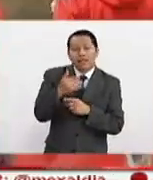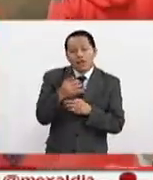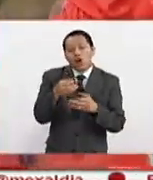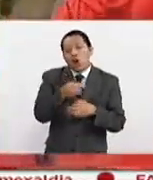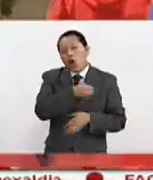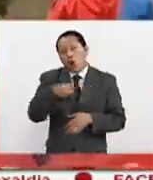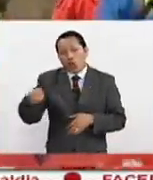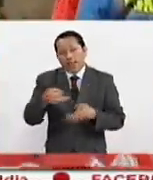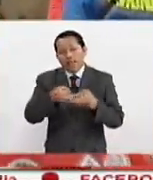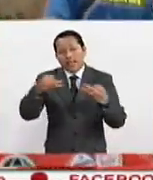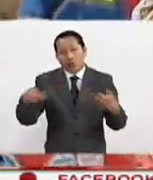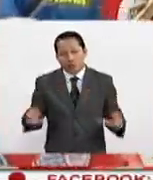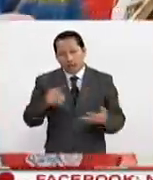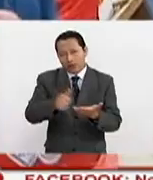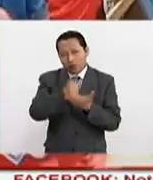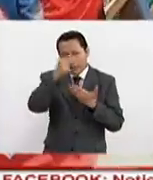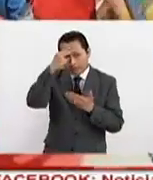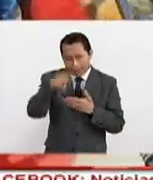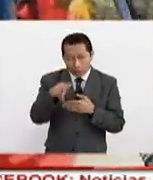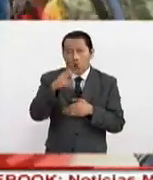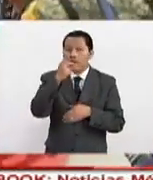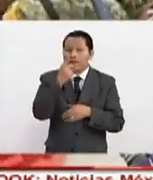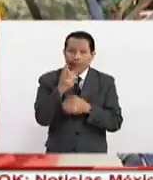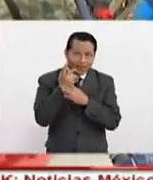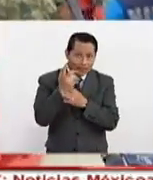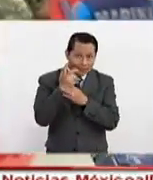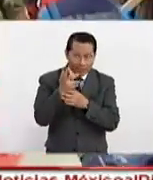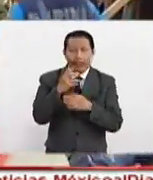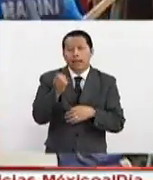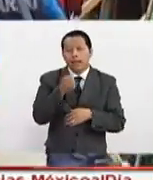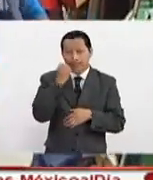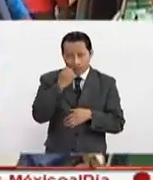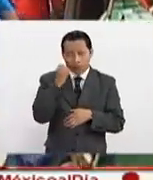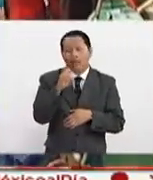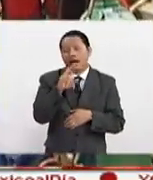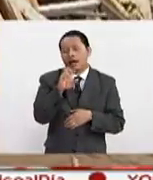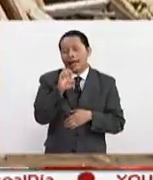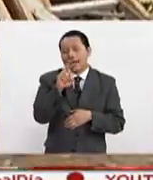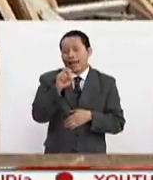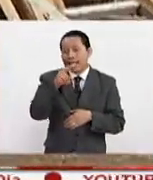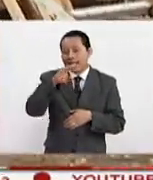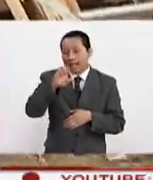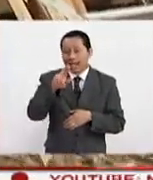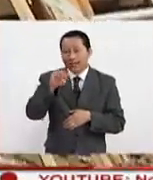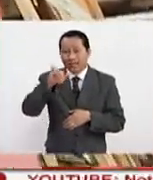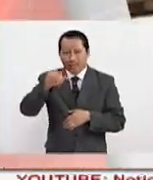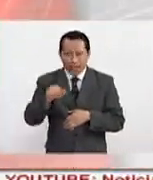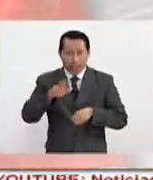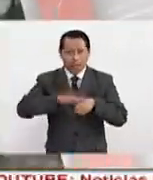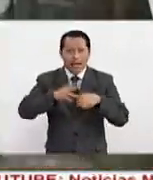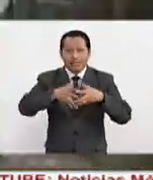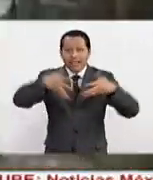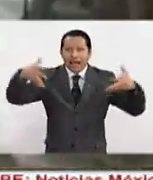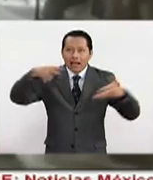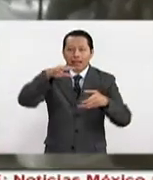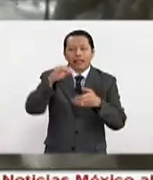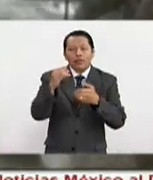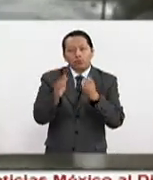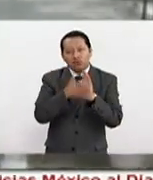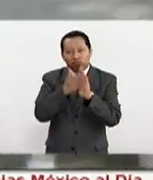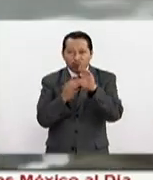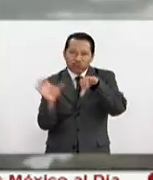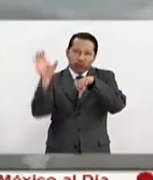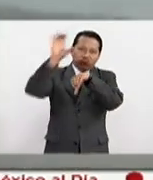de la Ciudad de México confirmó que el colegio Enrique Rebsamen amplió su estructura sin permisos. La